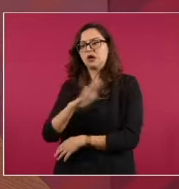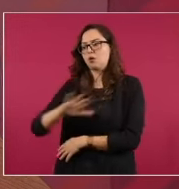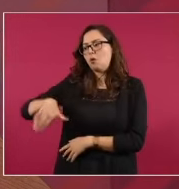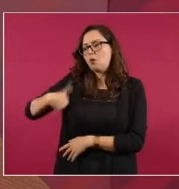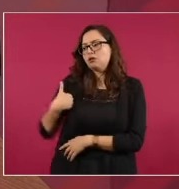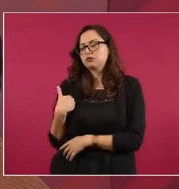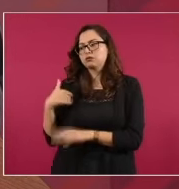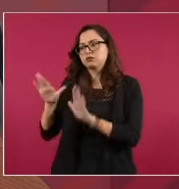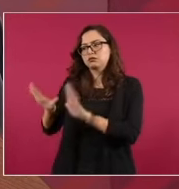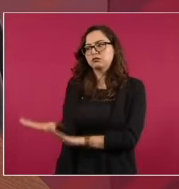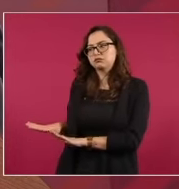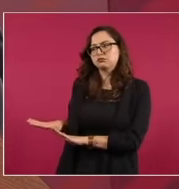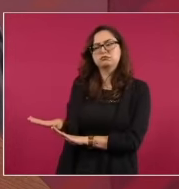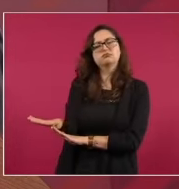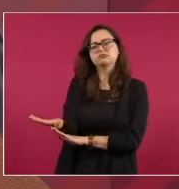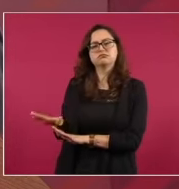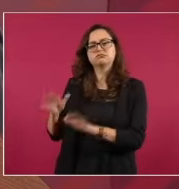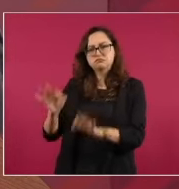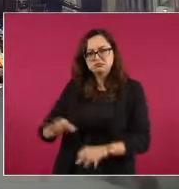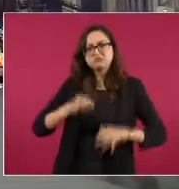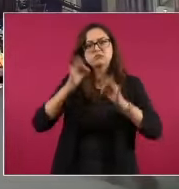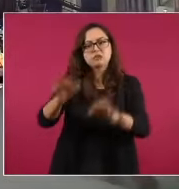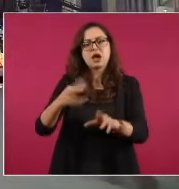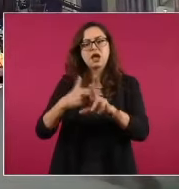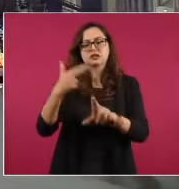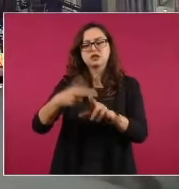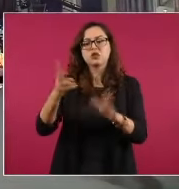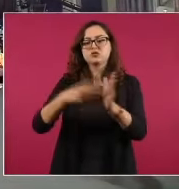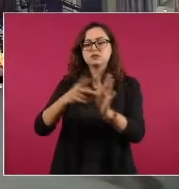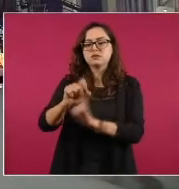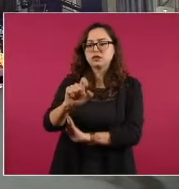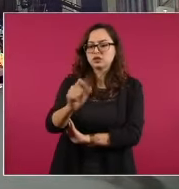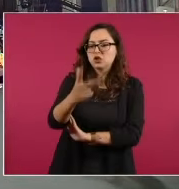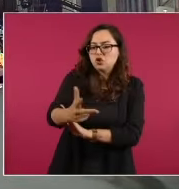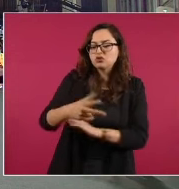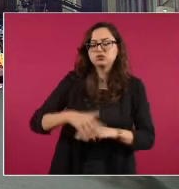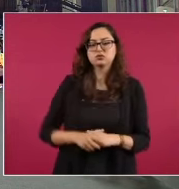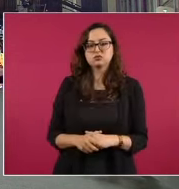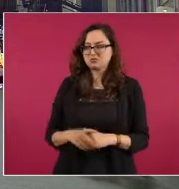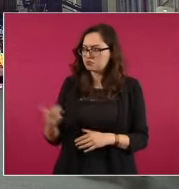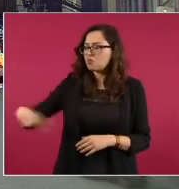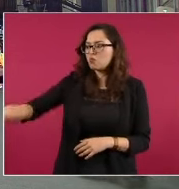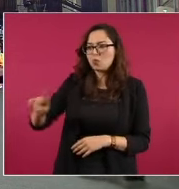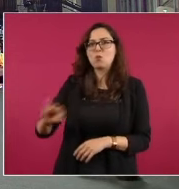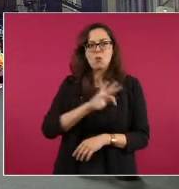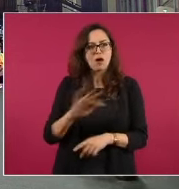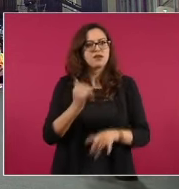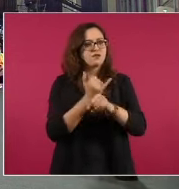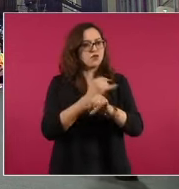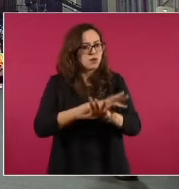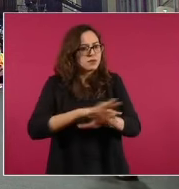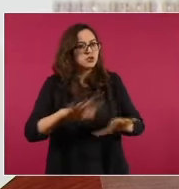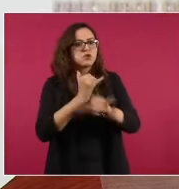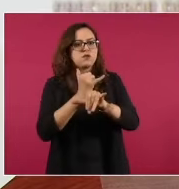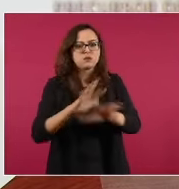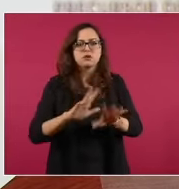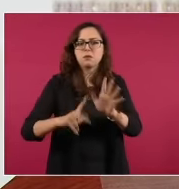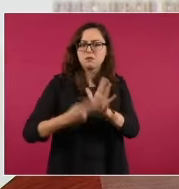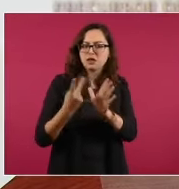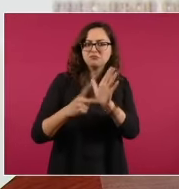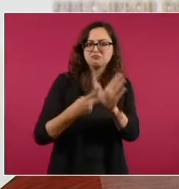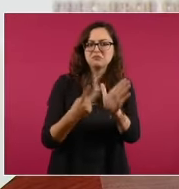28, y que se informe como quieren, porque no hay nada que ocultar, pero que sí